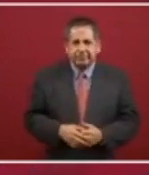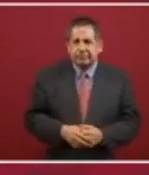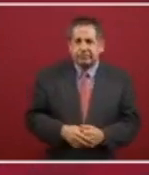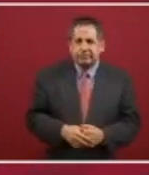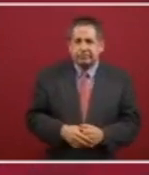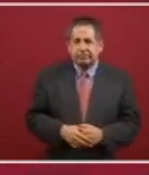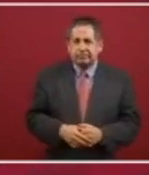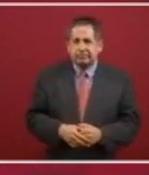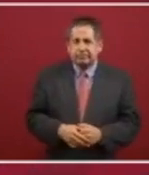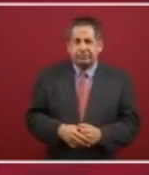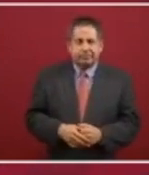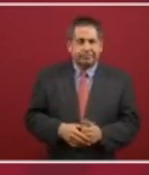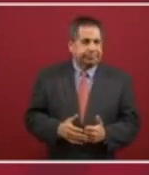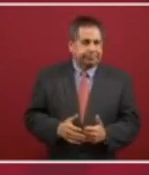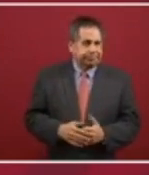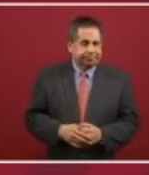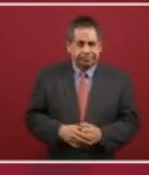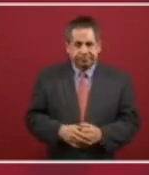Como